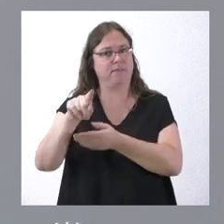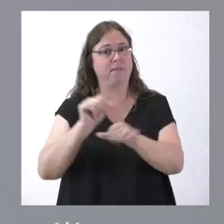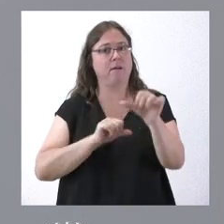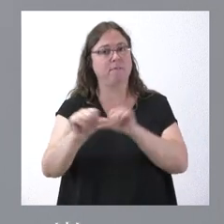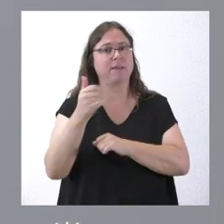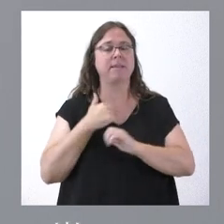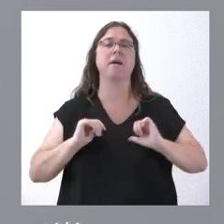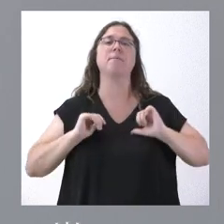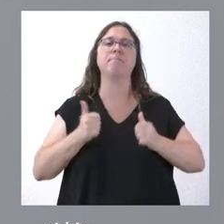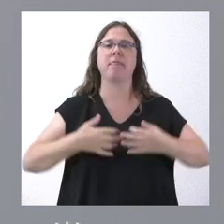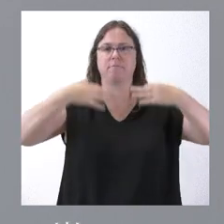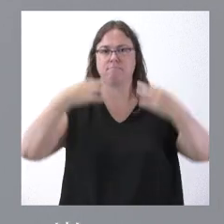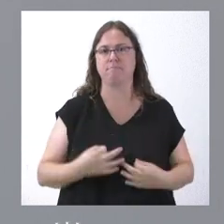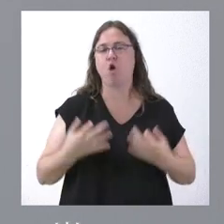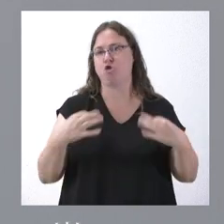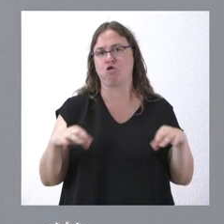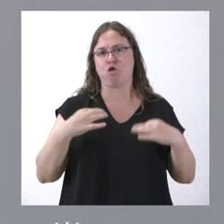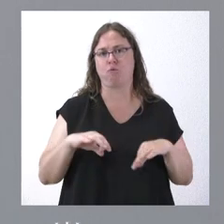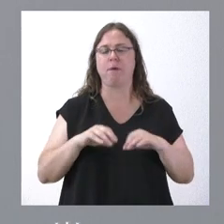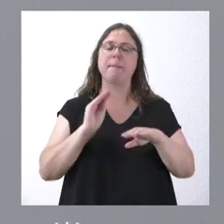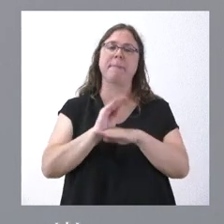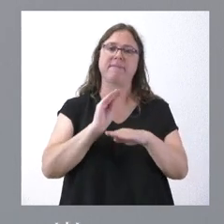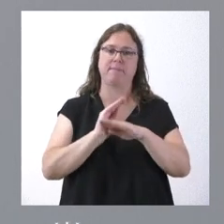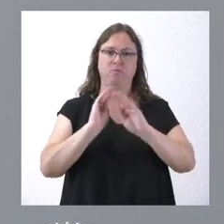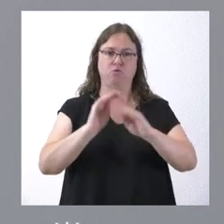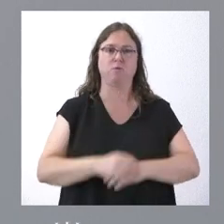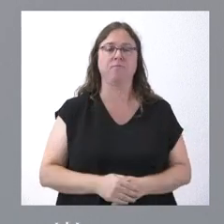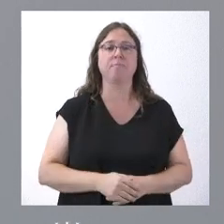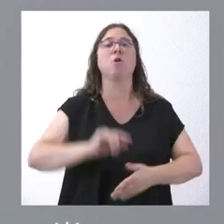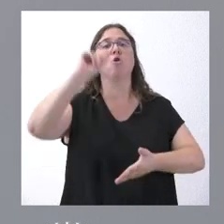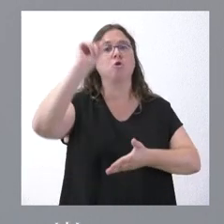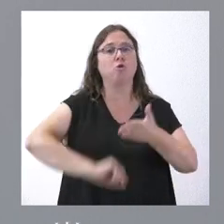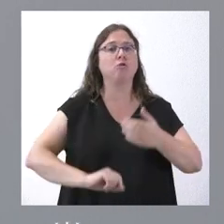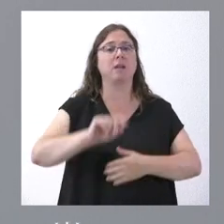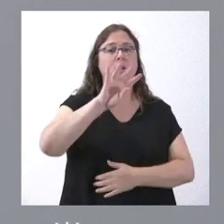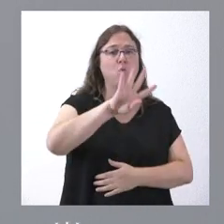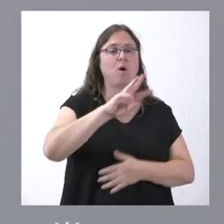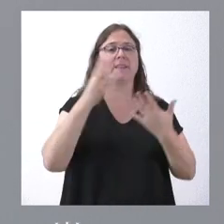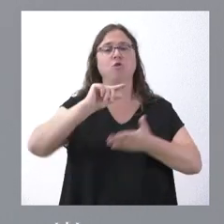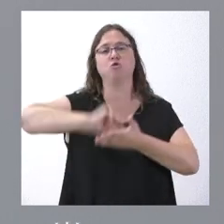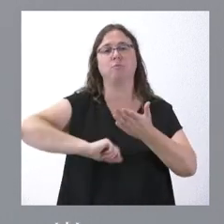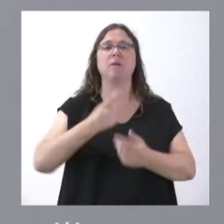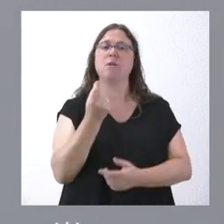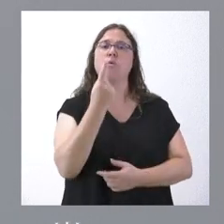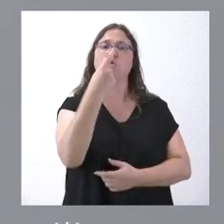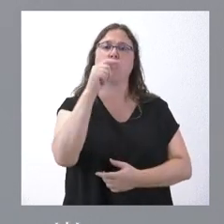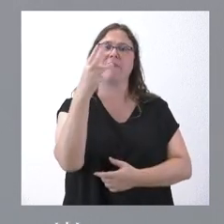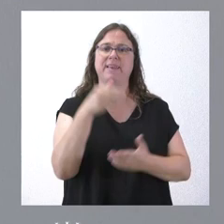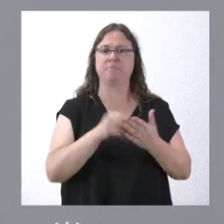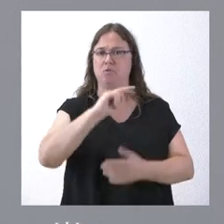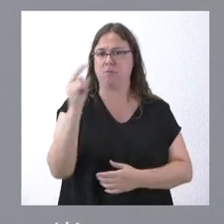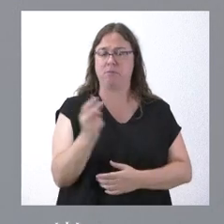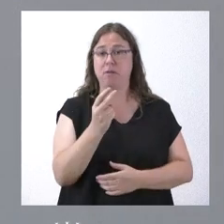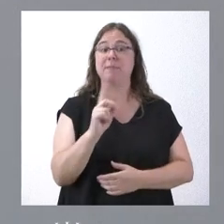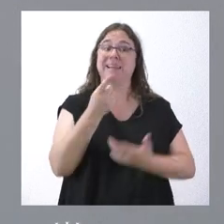momento comienza ya lo que es la actividad ordinaria de mantenimiento. Se contrata por 48 meses, el coste es 1,3 millones de euros y en los